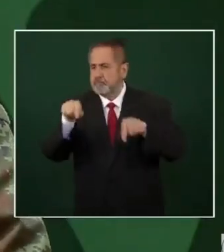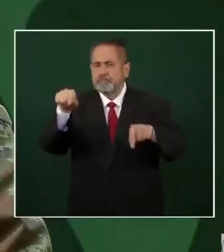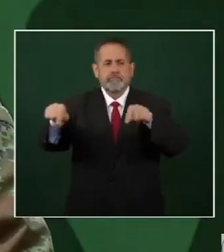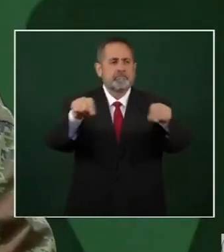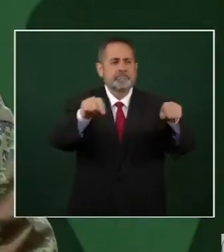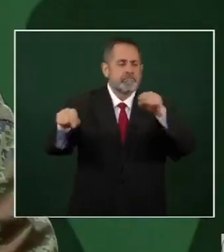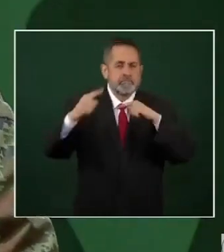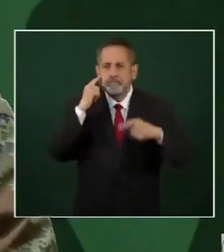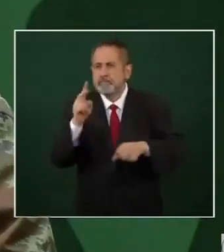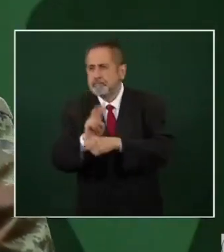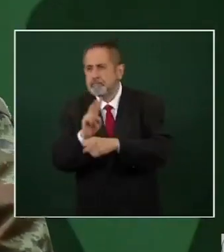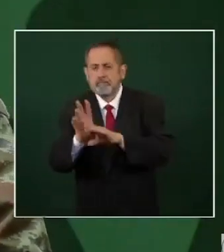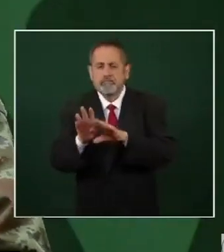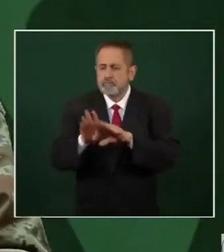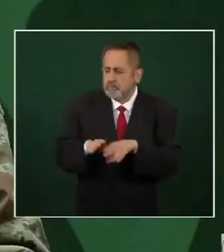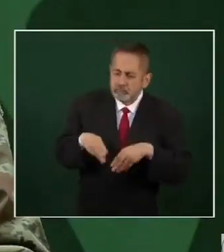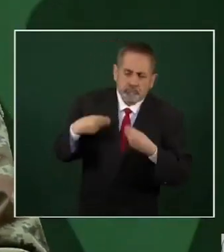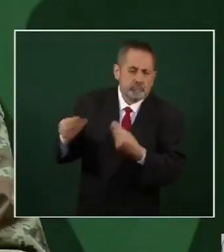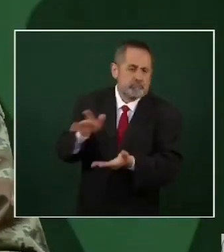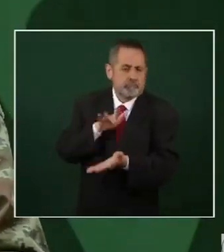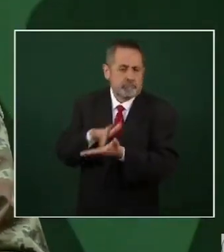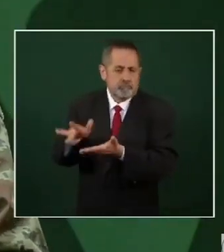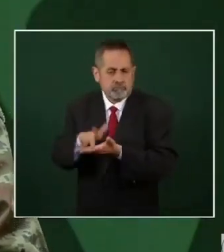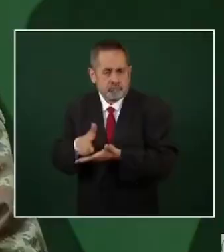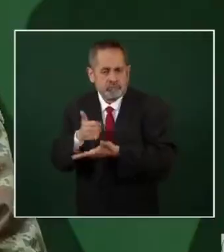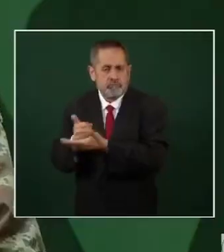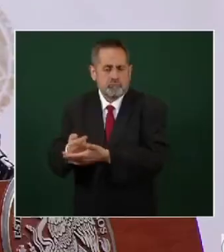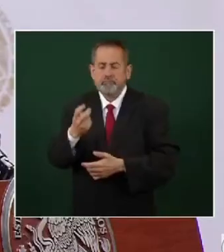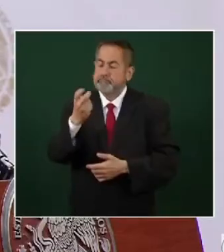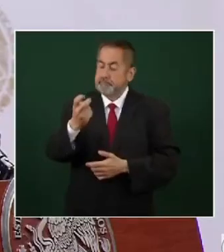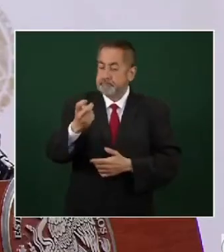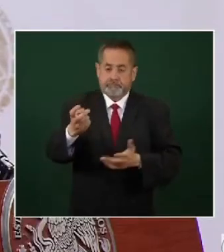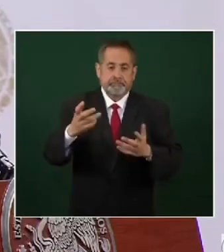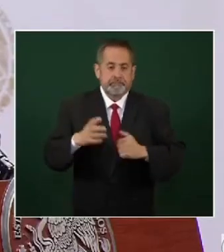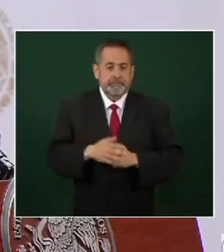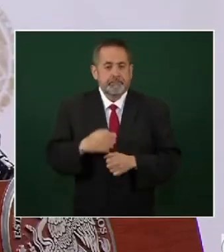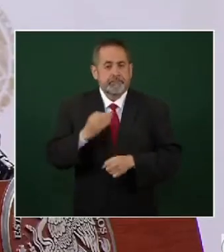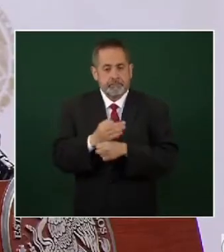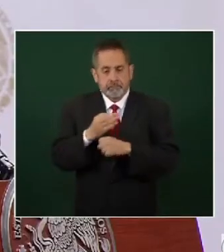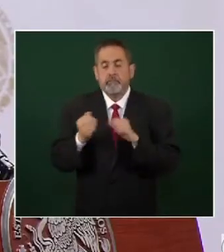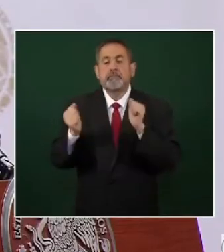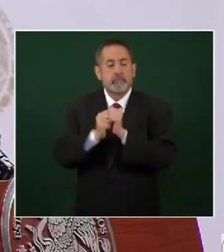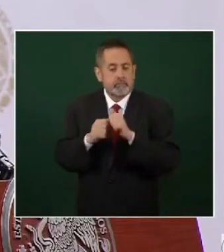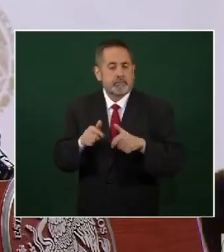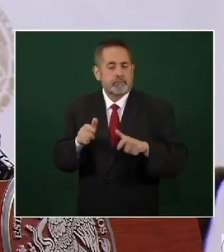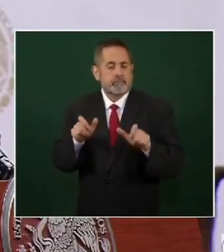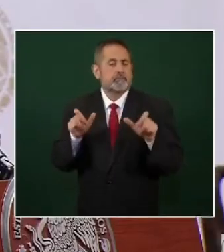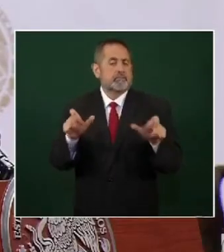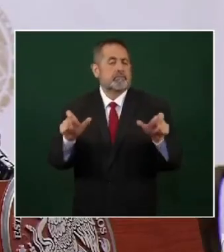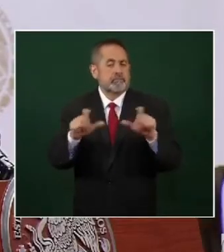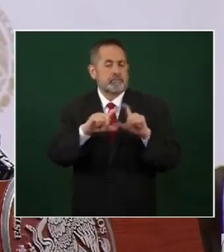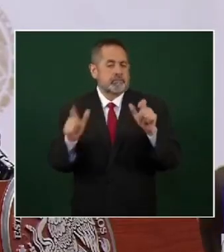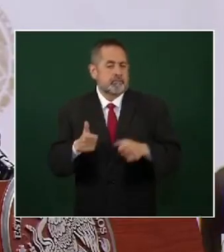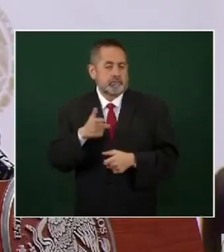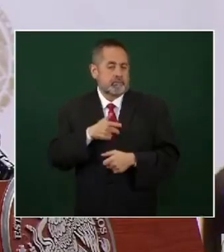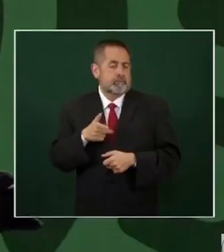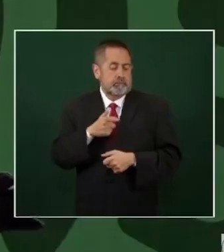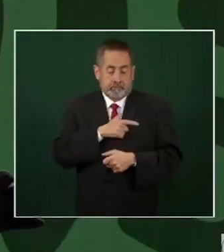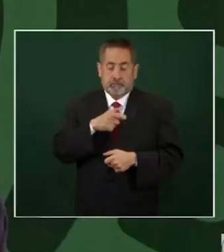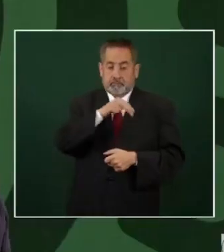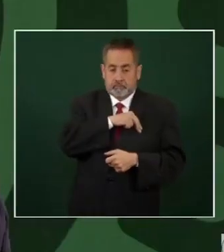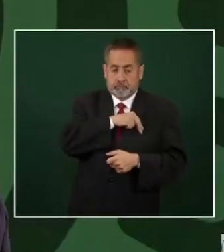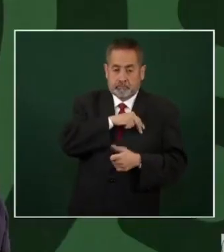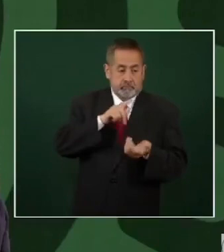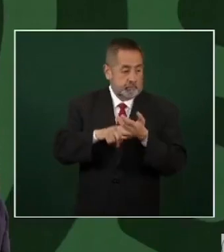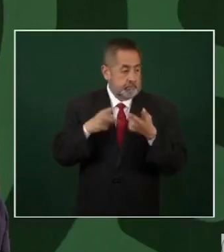cómo podíamos proporcionar este apoyo, y esa es la manera que lo estamos haciendo, con la presencia de la